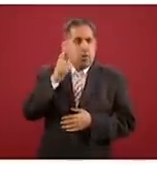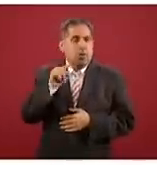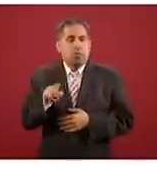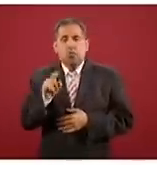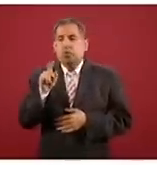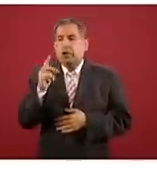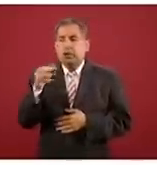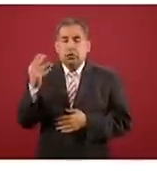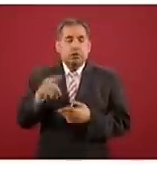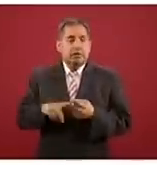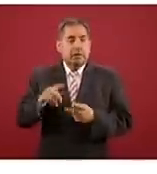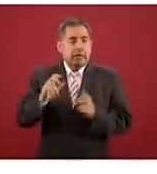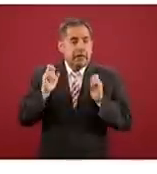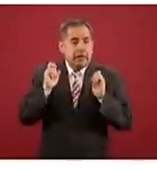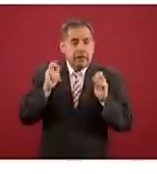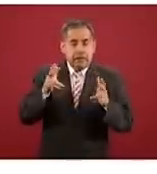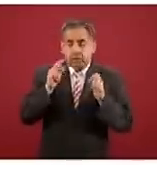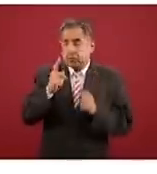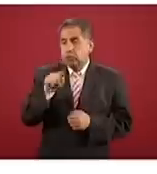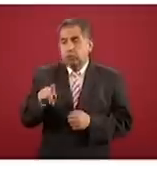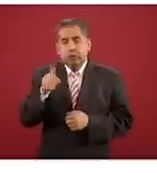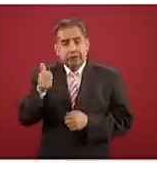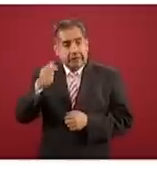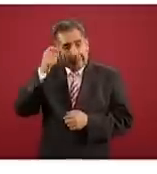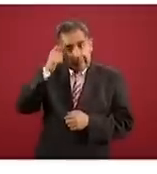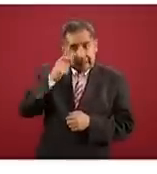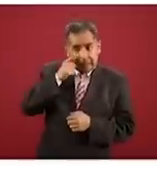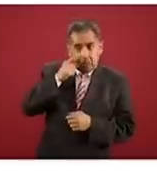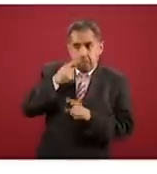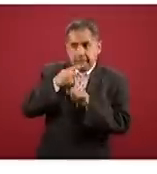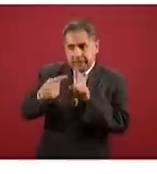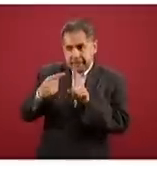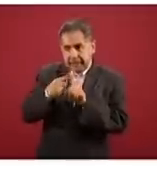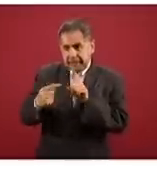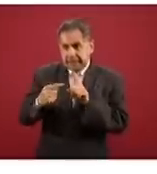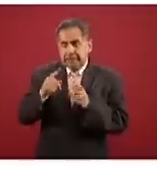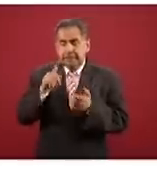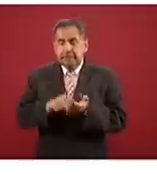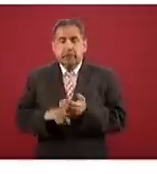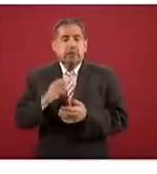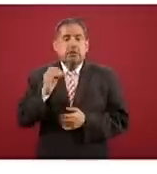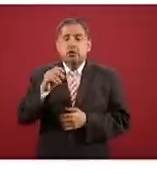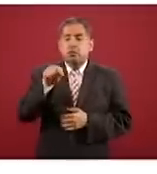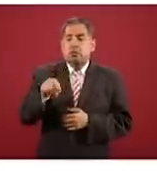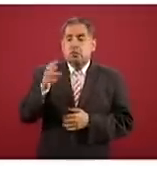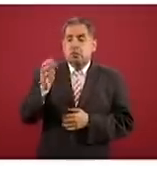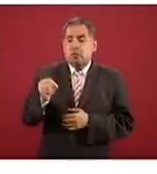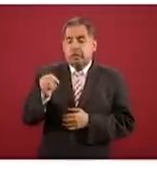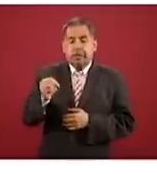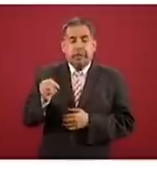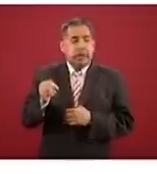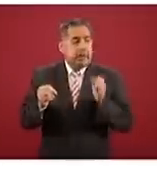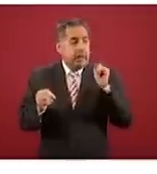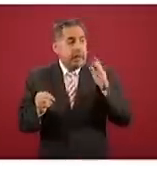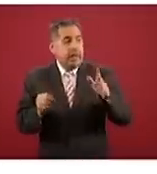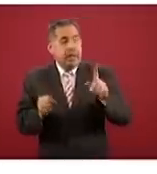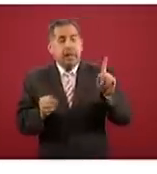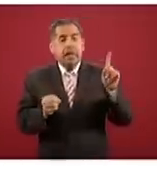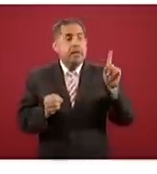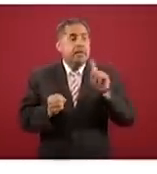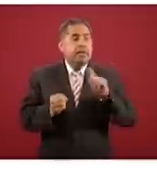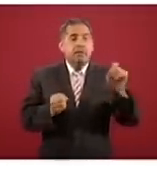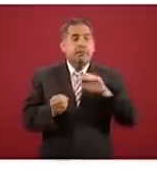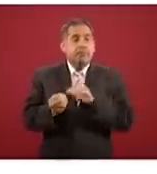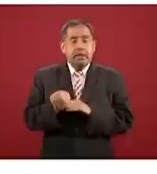1.14, Chiapas 1.06, Guerrero está en la media, que es el 0.9 por cada 100,000